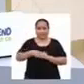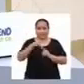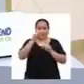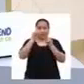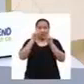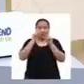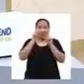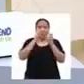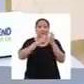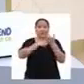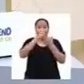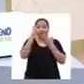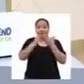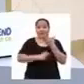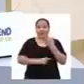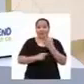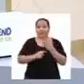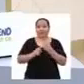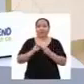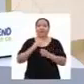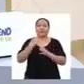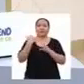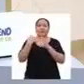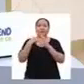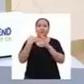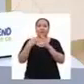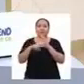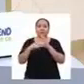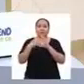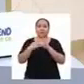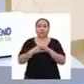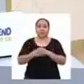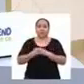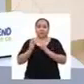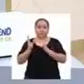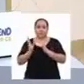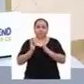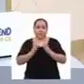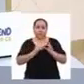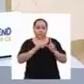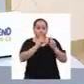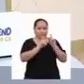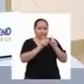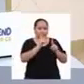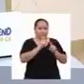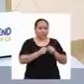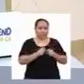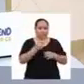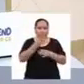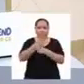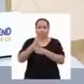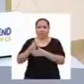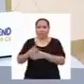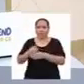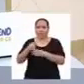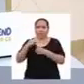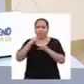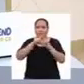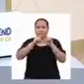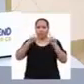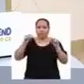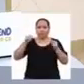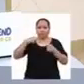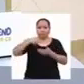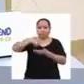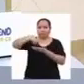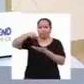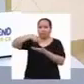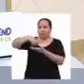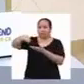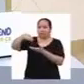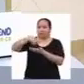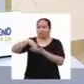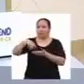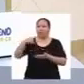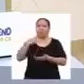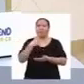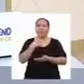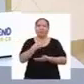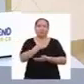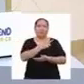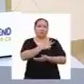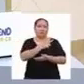programa realizamos una encuesta online. Creamos nuestro cuestionario y compartimos el enlace con varios estudiantes de tercer